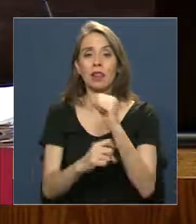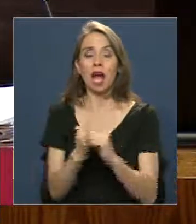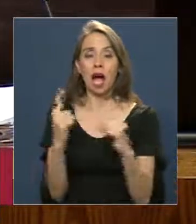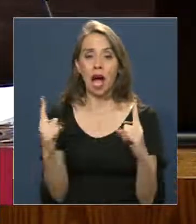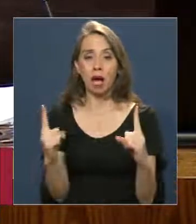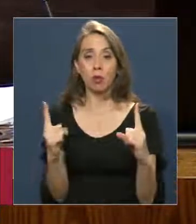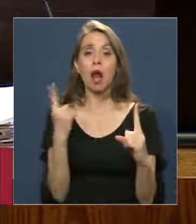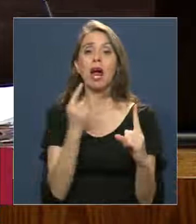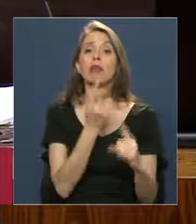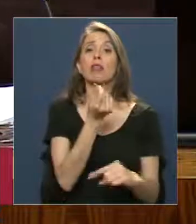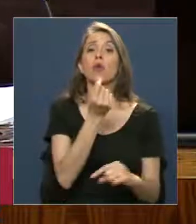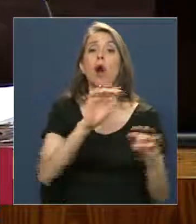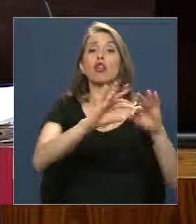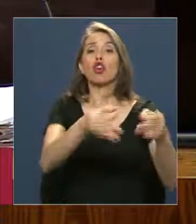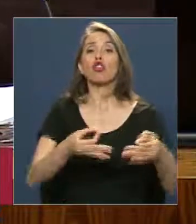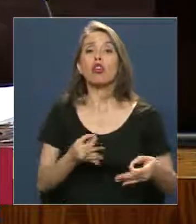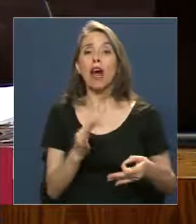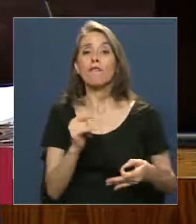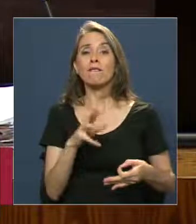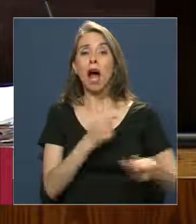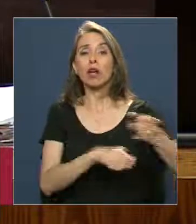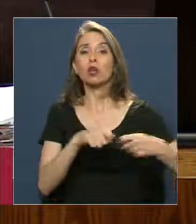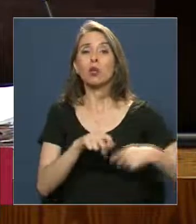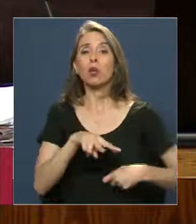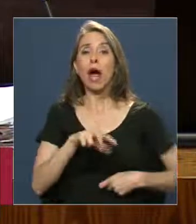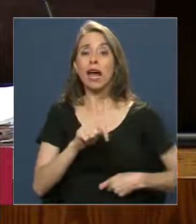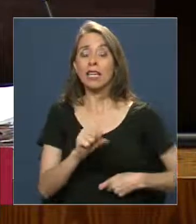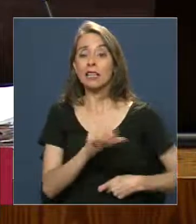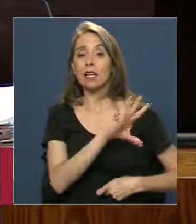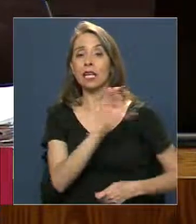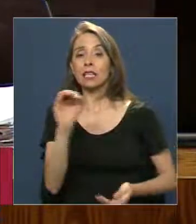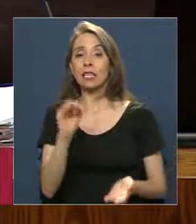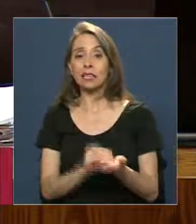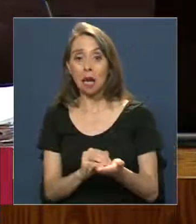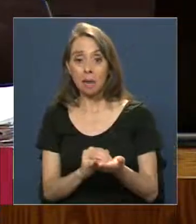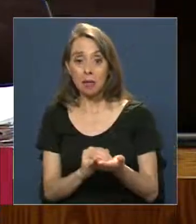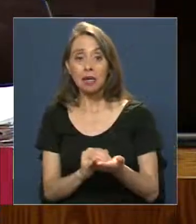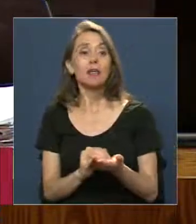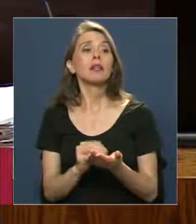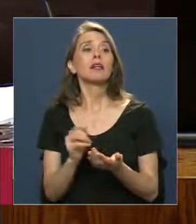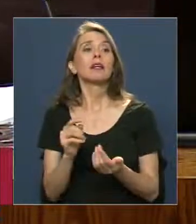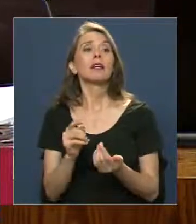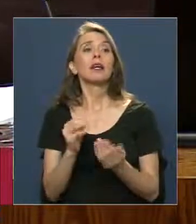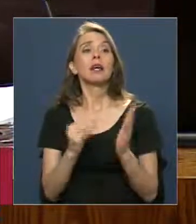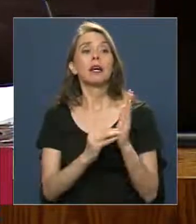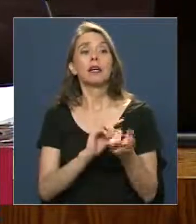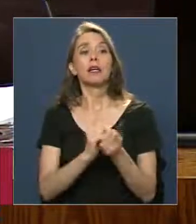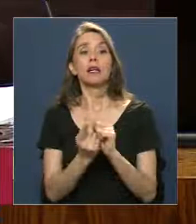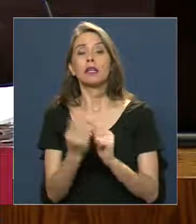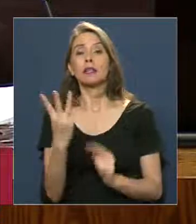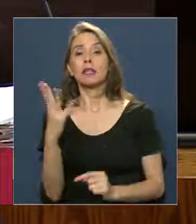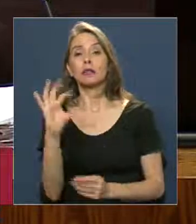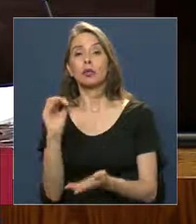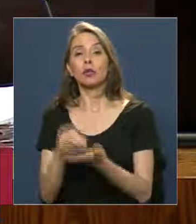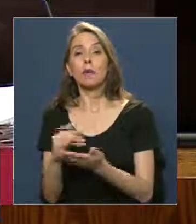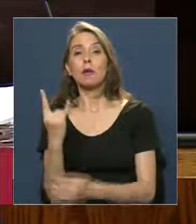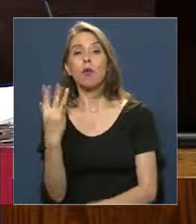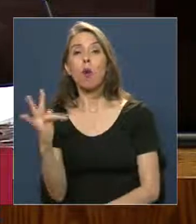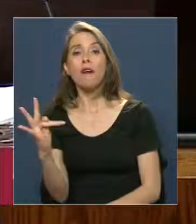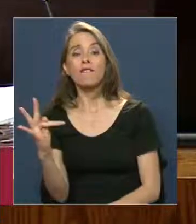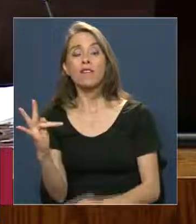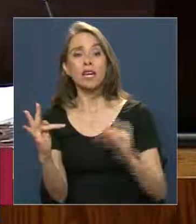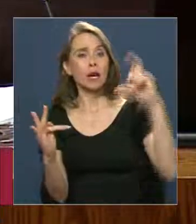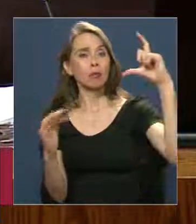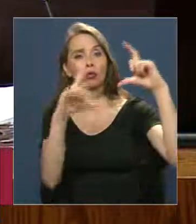los 500.000 UF de venta neta anual que tenía el proyecto, que contenía el proyecto original, a 350.000 UF?